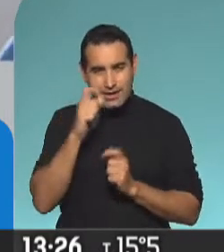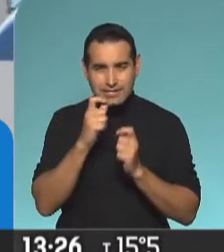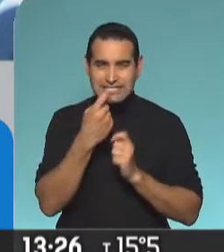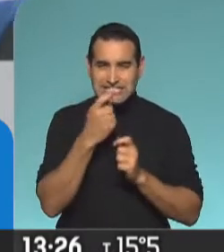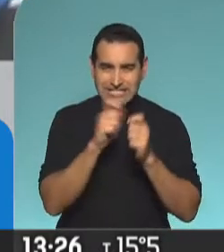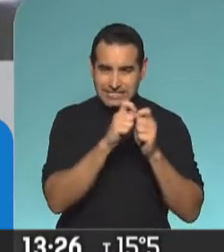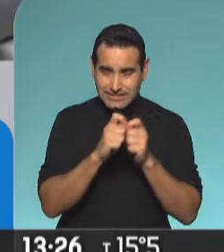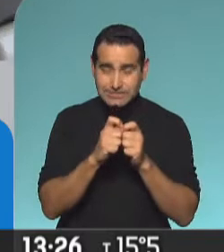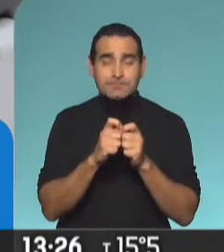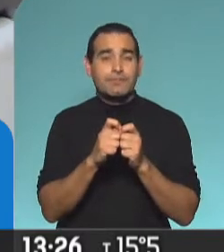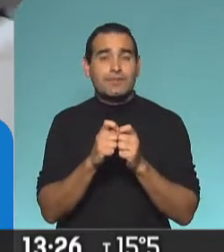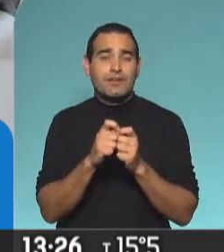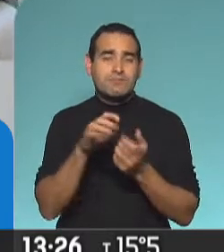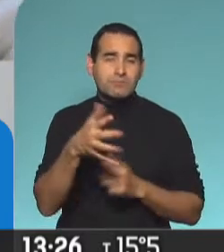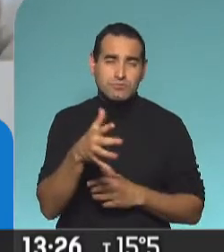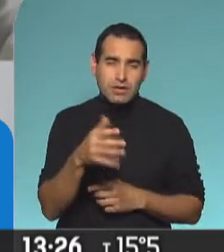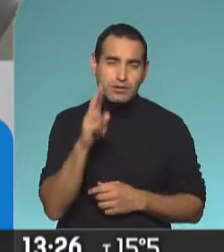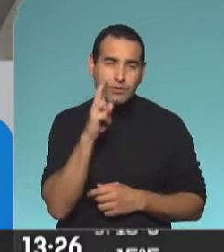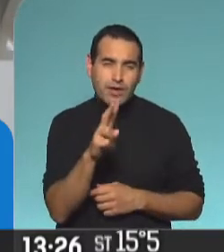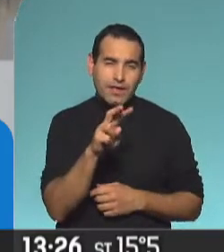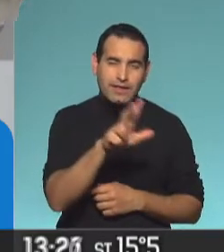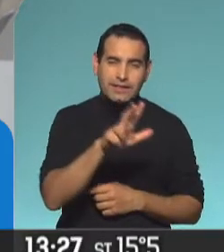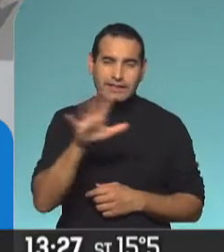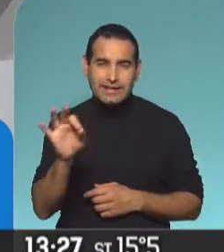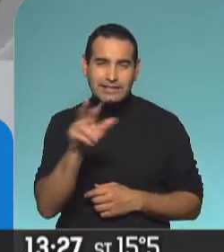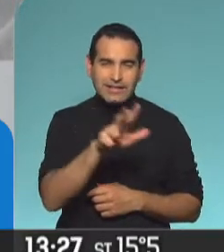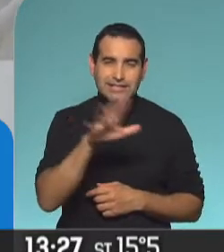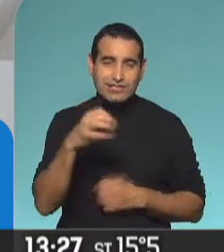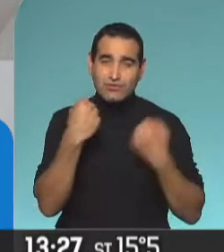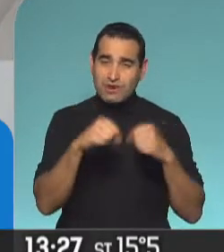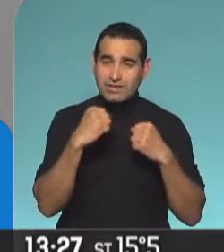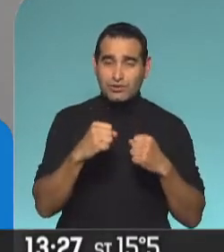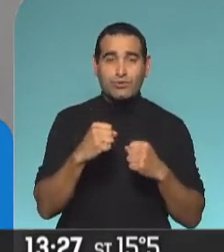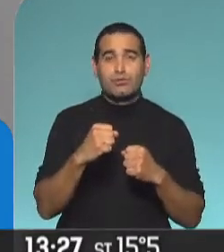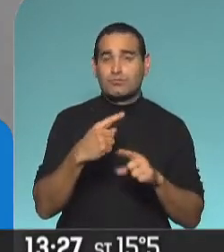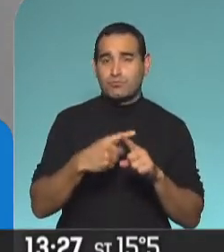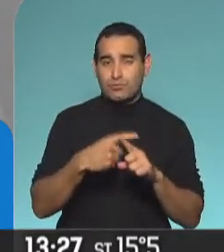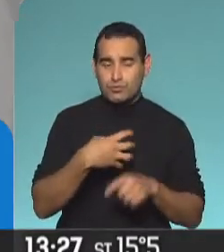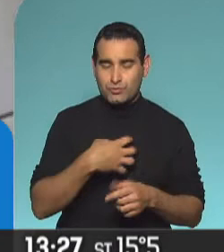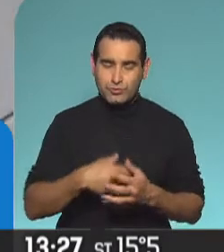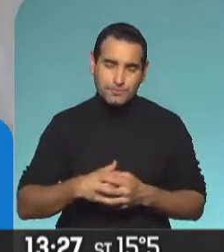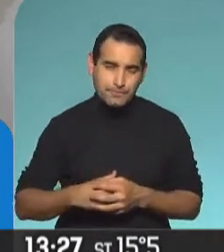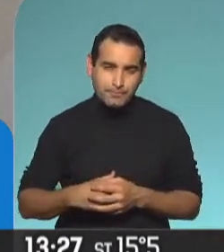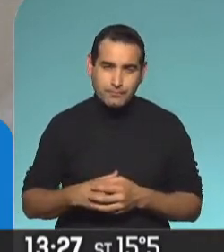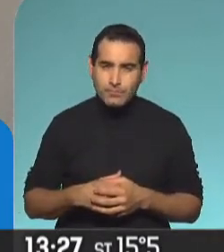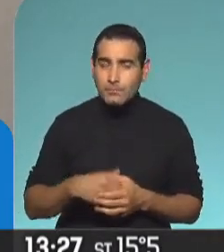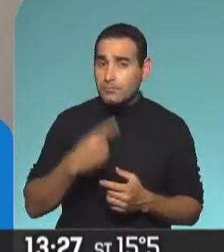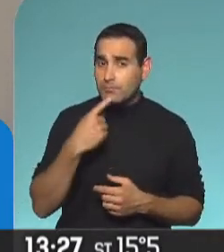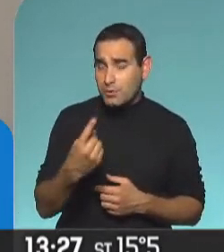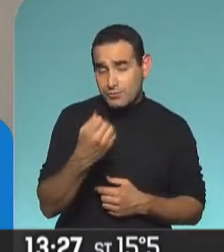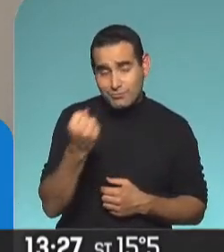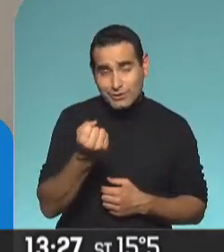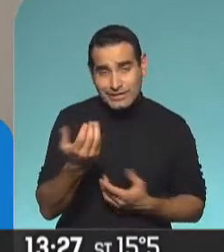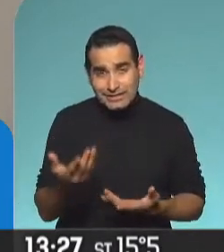caries, y más o menos ven unas 30 a 35 prácticas por alumno, por cursada. Doctor, y lo importante también para